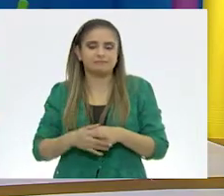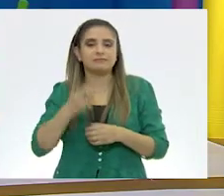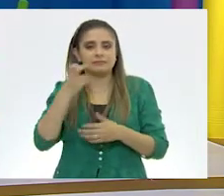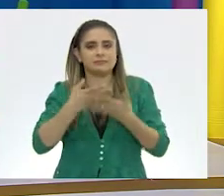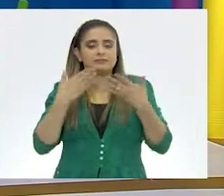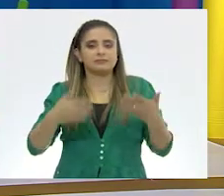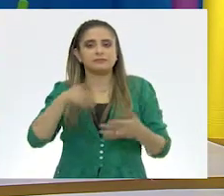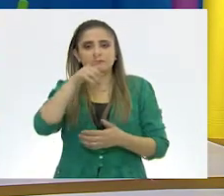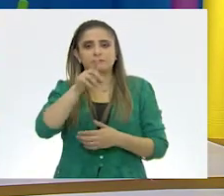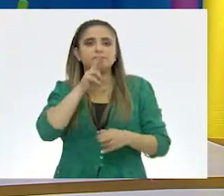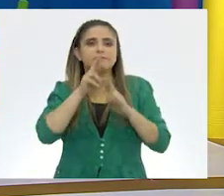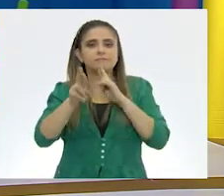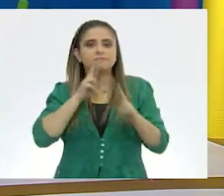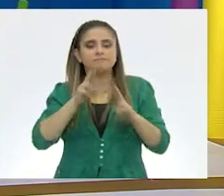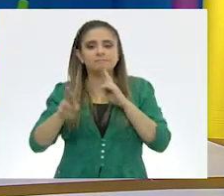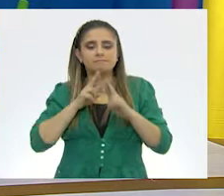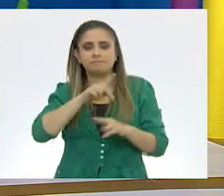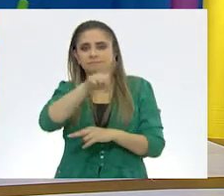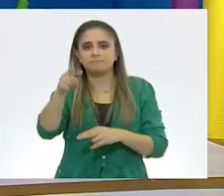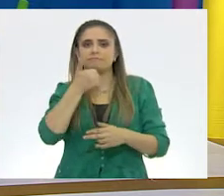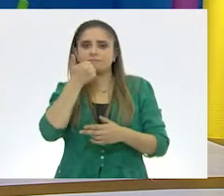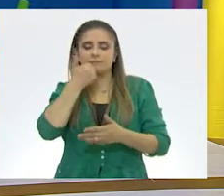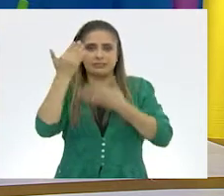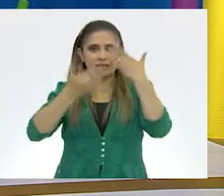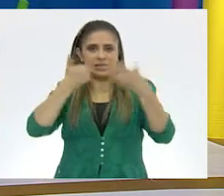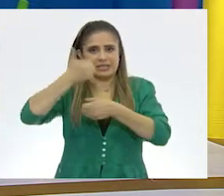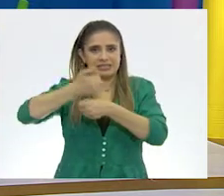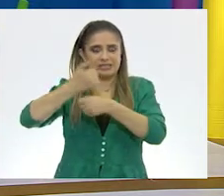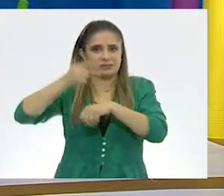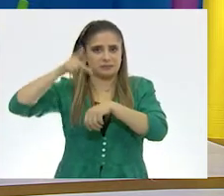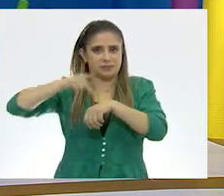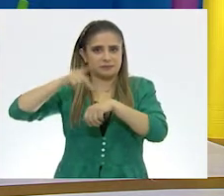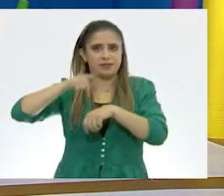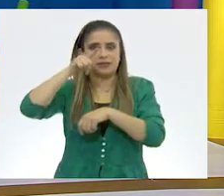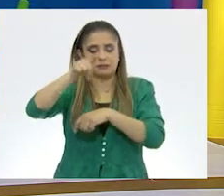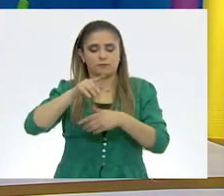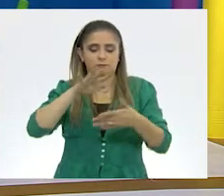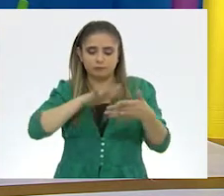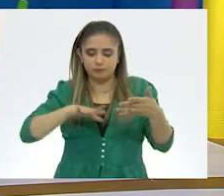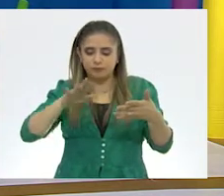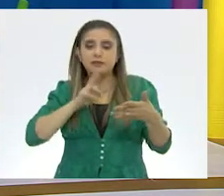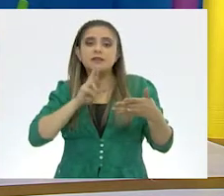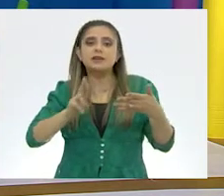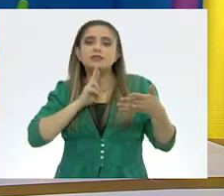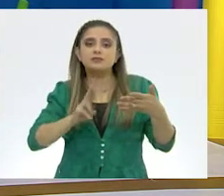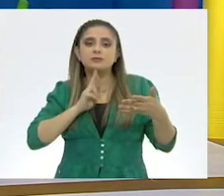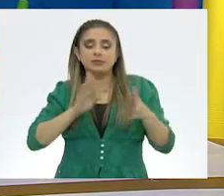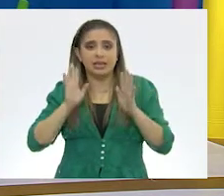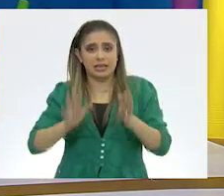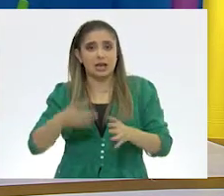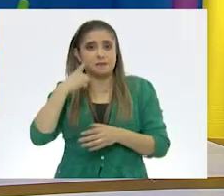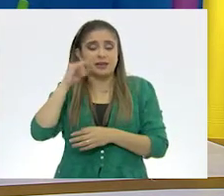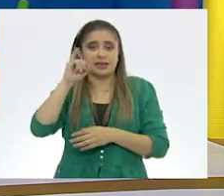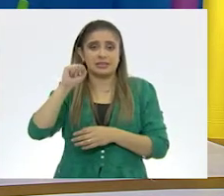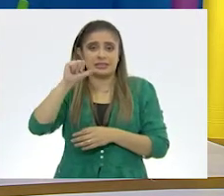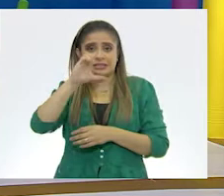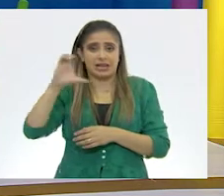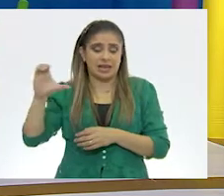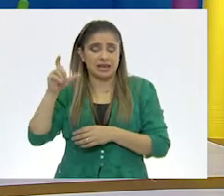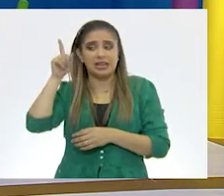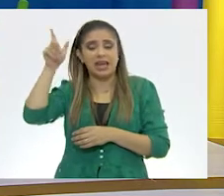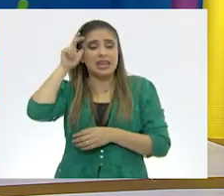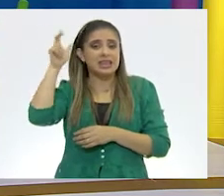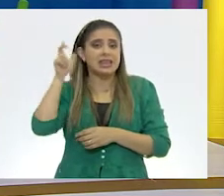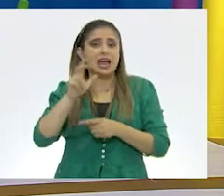las preguntas que las alumnas y los alumnos de sexto grado nos envían. Y la primera nos la envía Isaac de Apan,